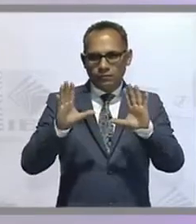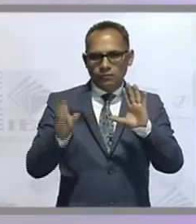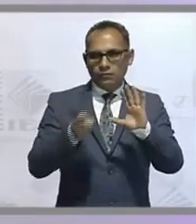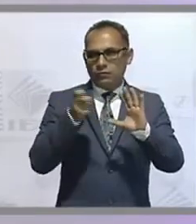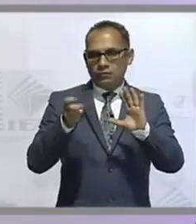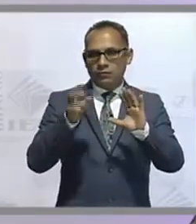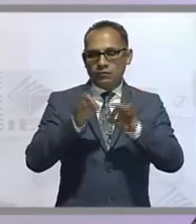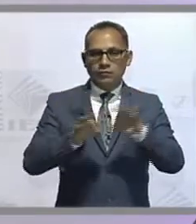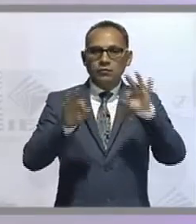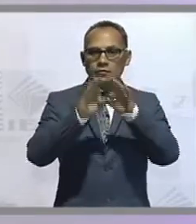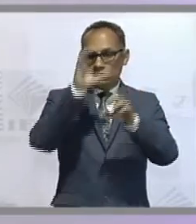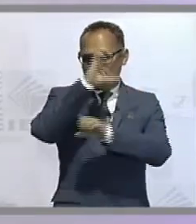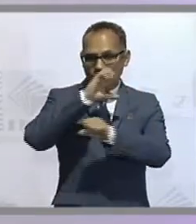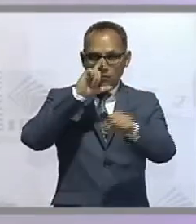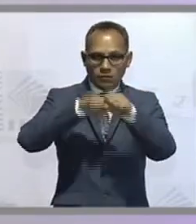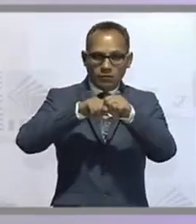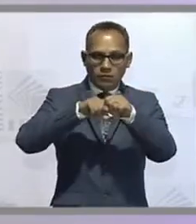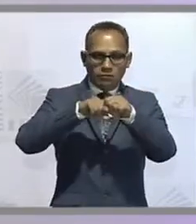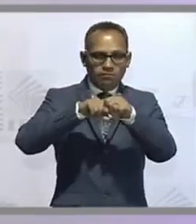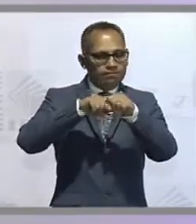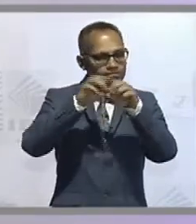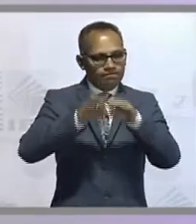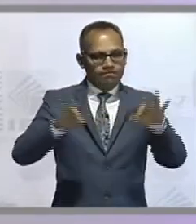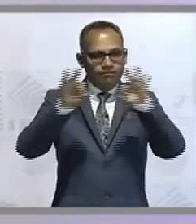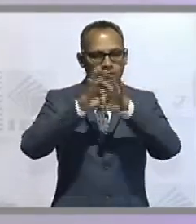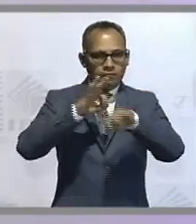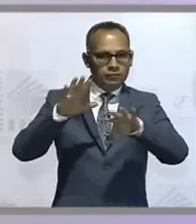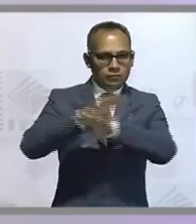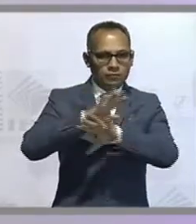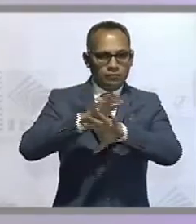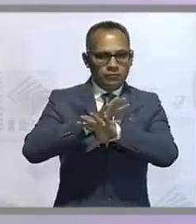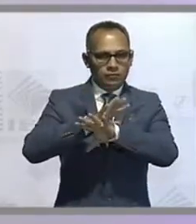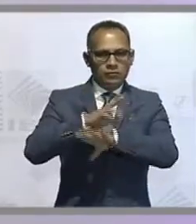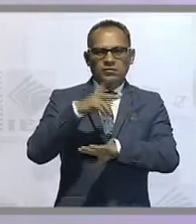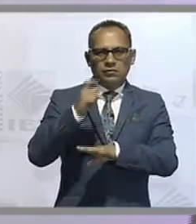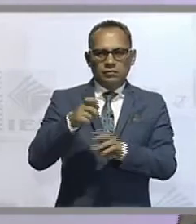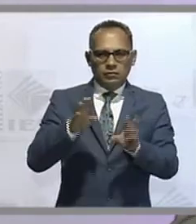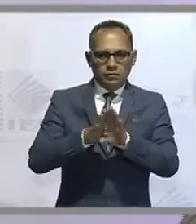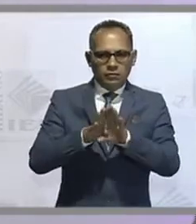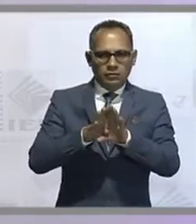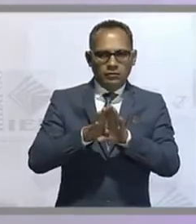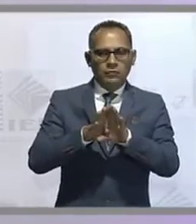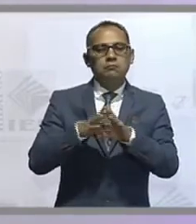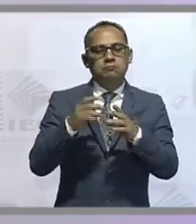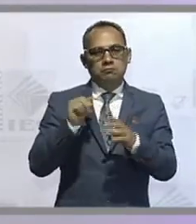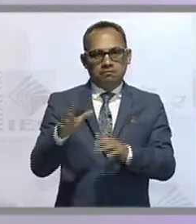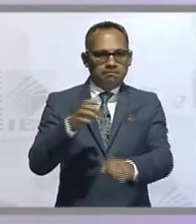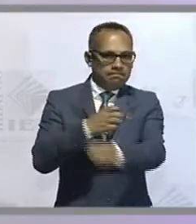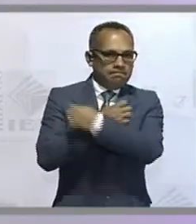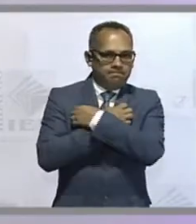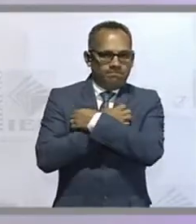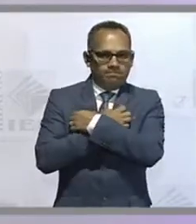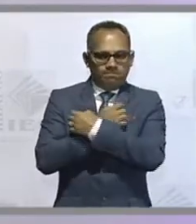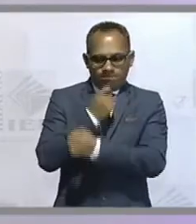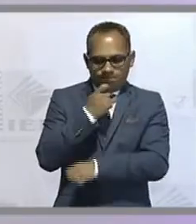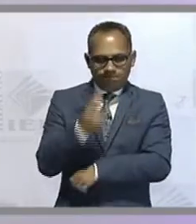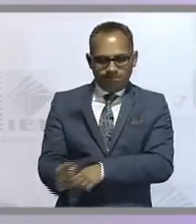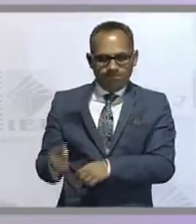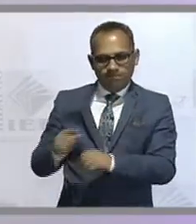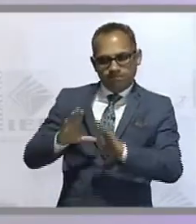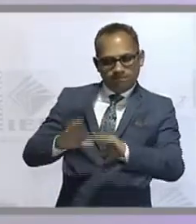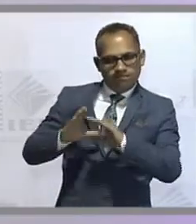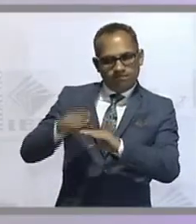cultura que tenemos esto te tiene que reforzar con una educación eficiente encaminada a los niños culturalmente